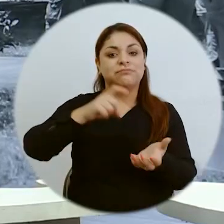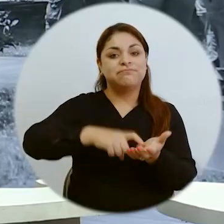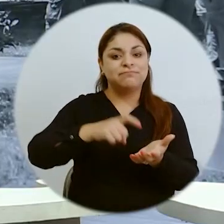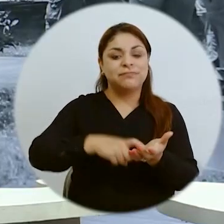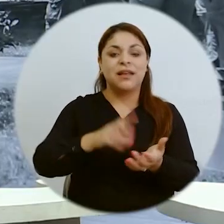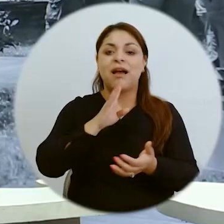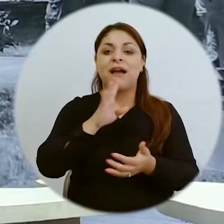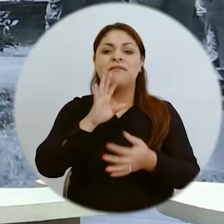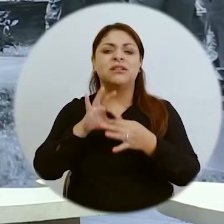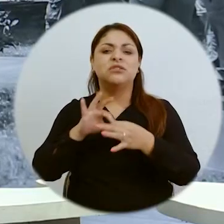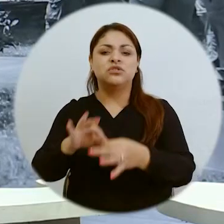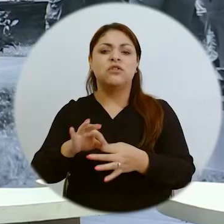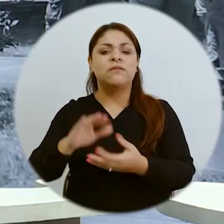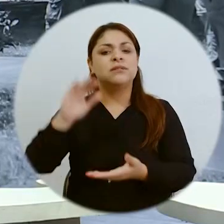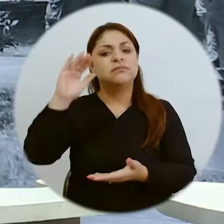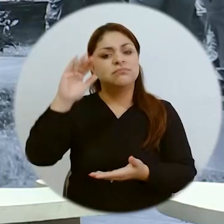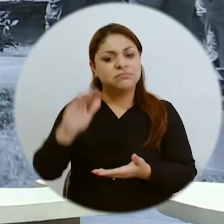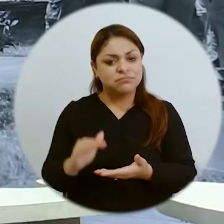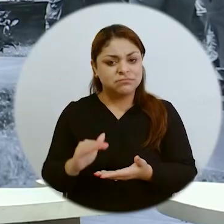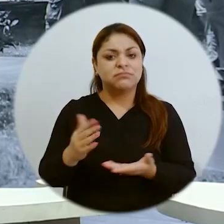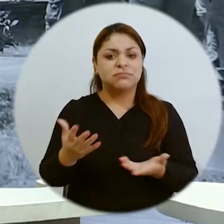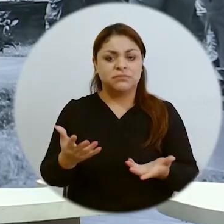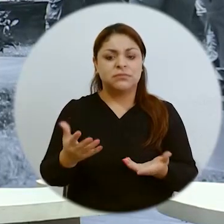de 220,000 personas.